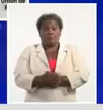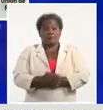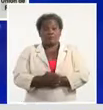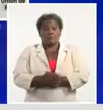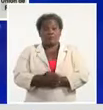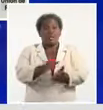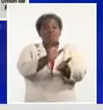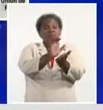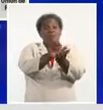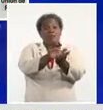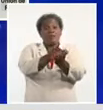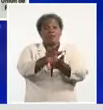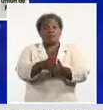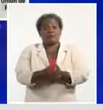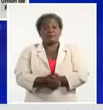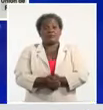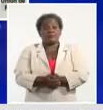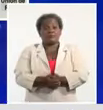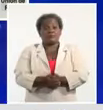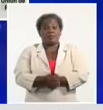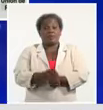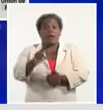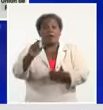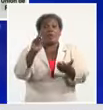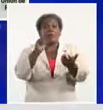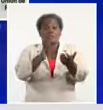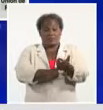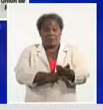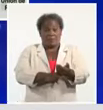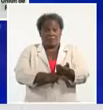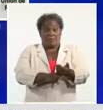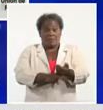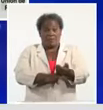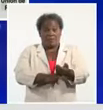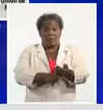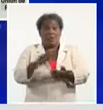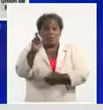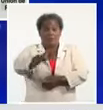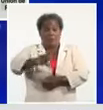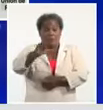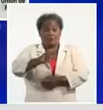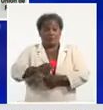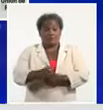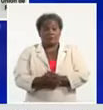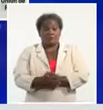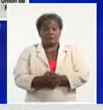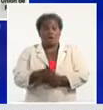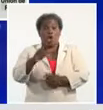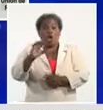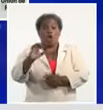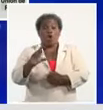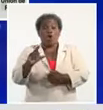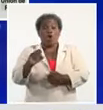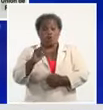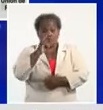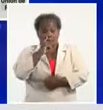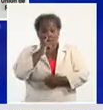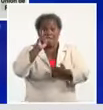de Zapata, Carlos Manuel de Céspedes de la provincia de Camagüey, Colón, Pedro